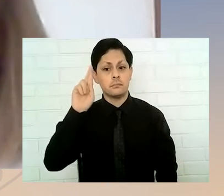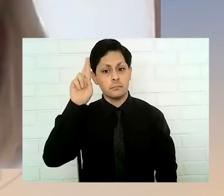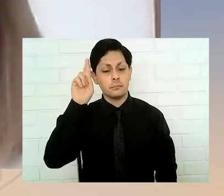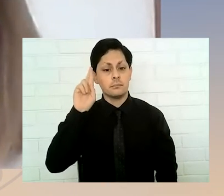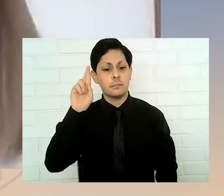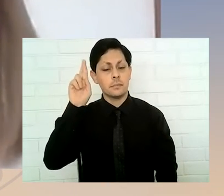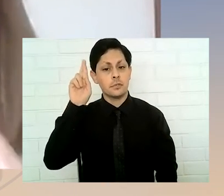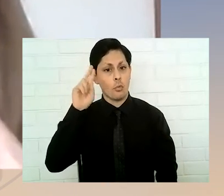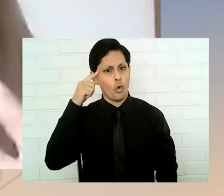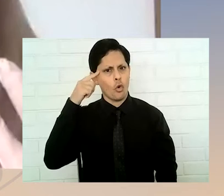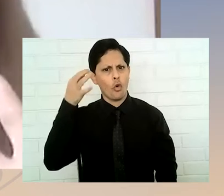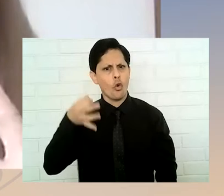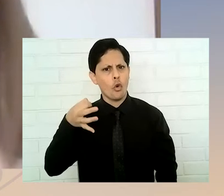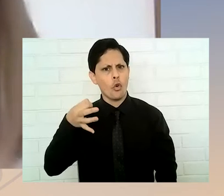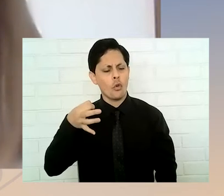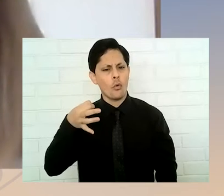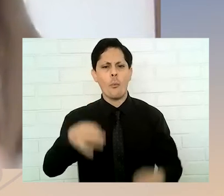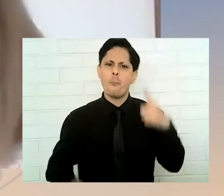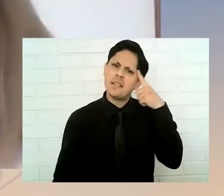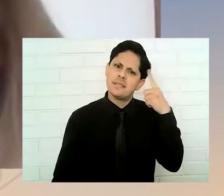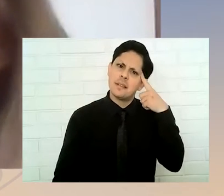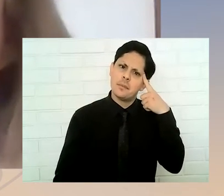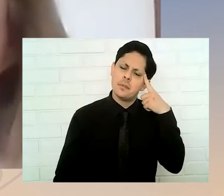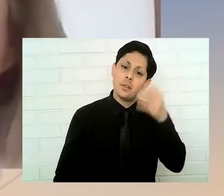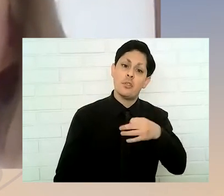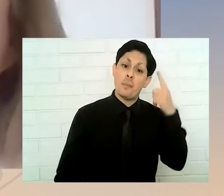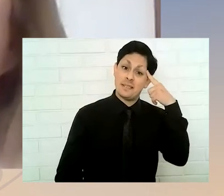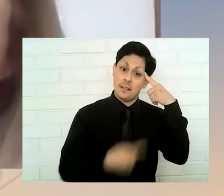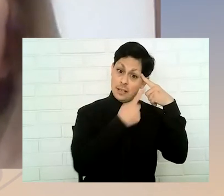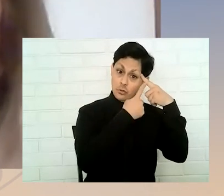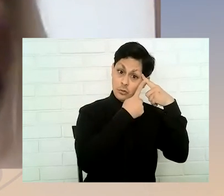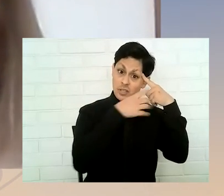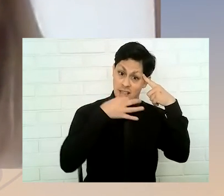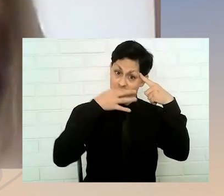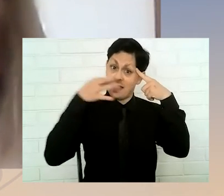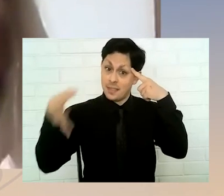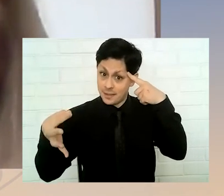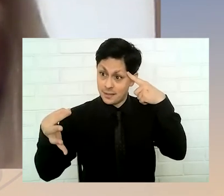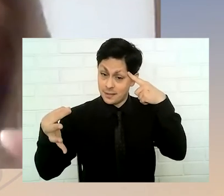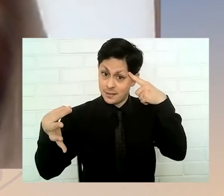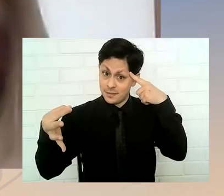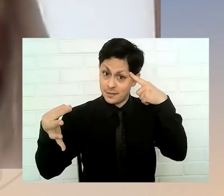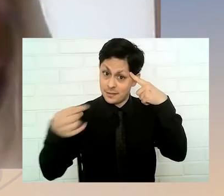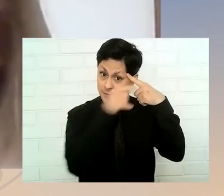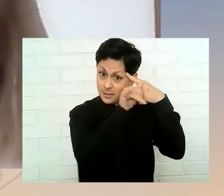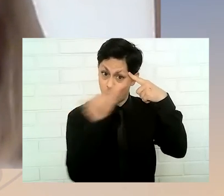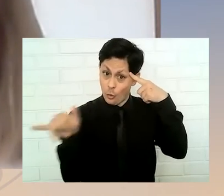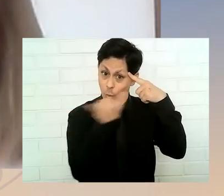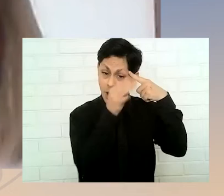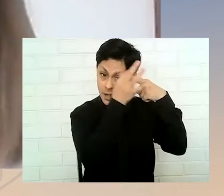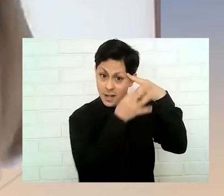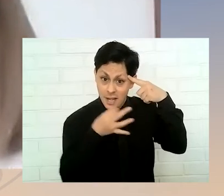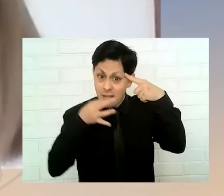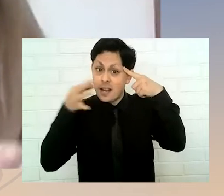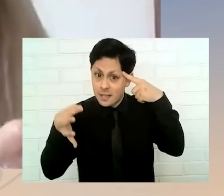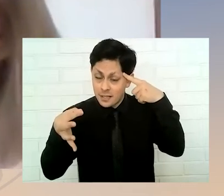coherentes entre lo que pensamos, lo que decimos y lo que hacemos, ¿ya? aquello que aplicamos efectivamente en la sala de